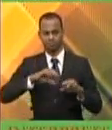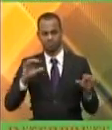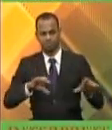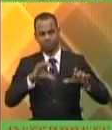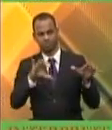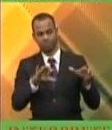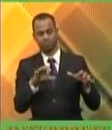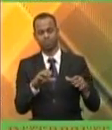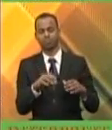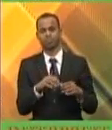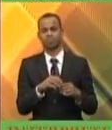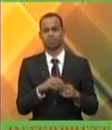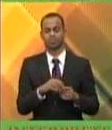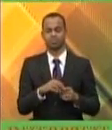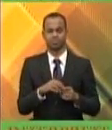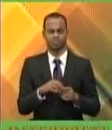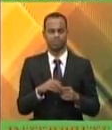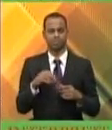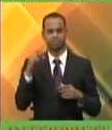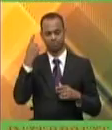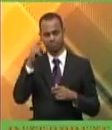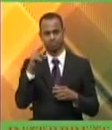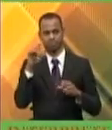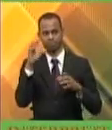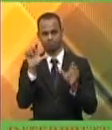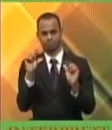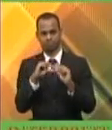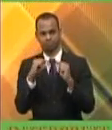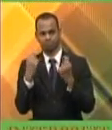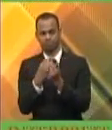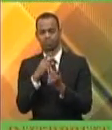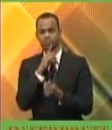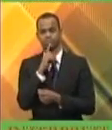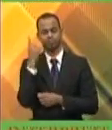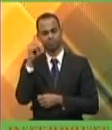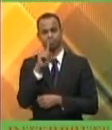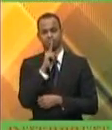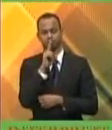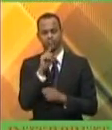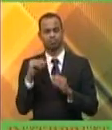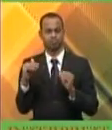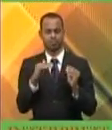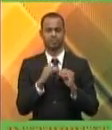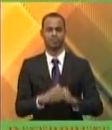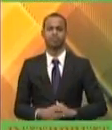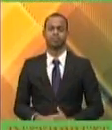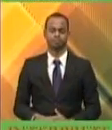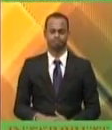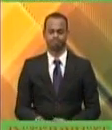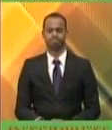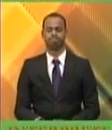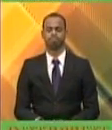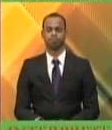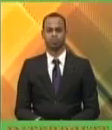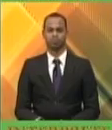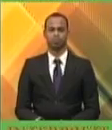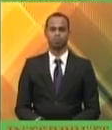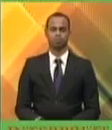acciones específicas para determinados grupos para que realmente seamos iguales llevarla